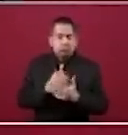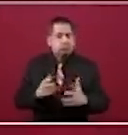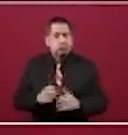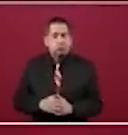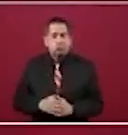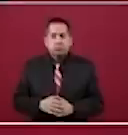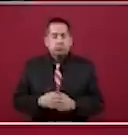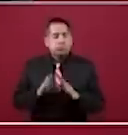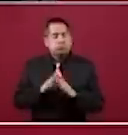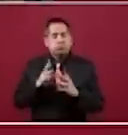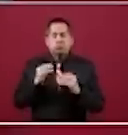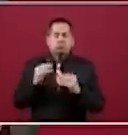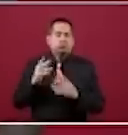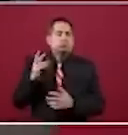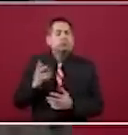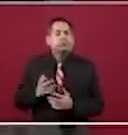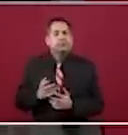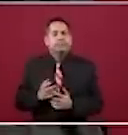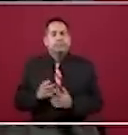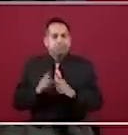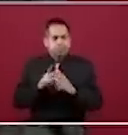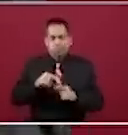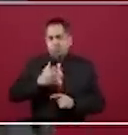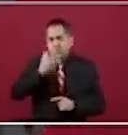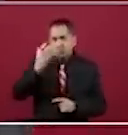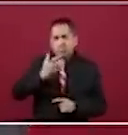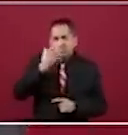es tanta la costumbre